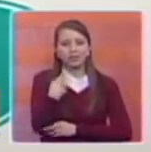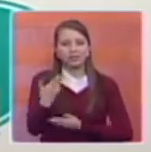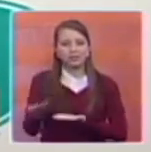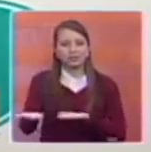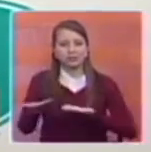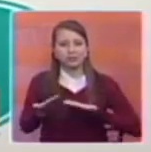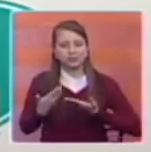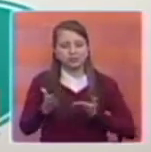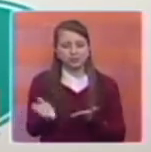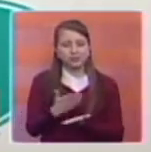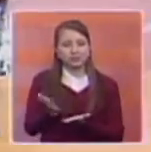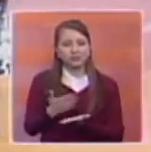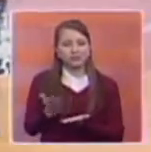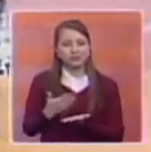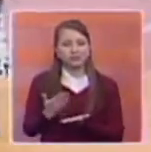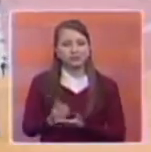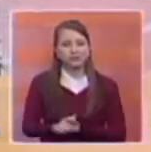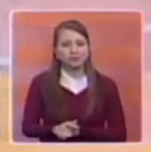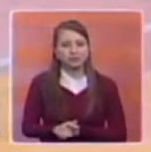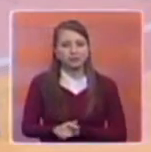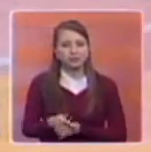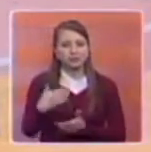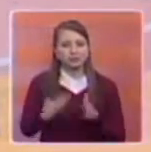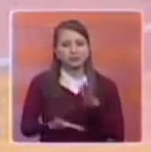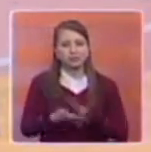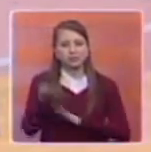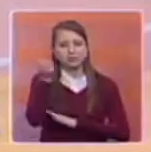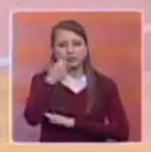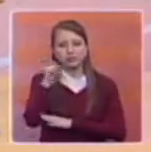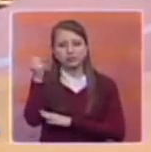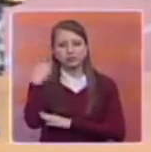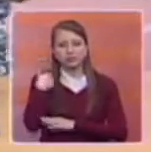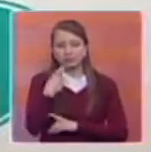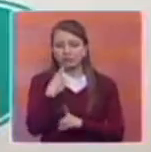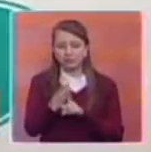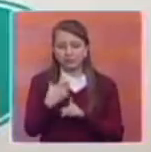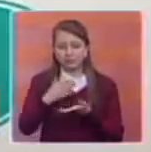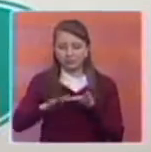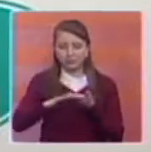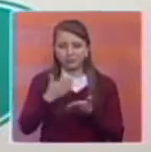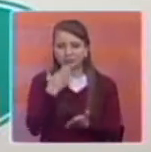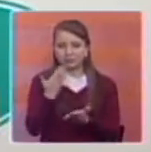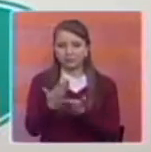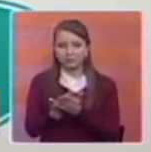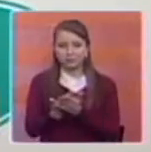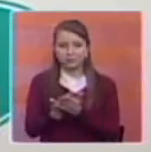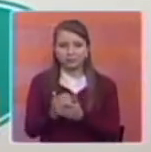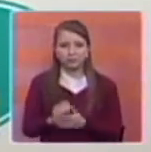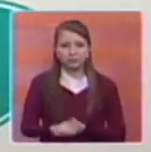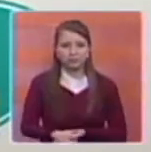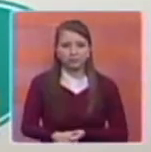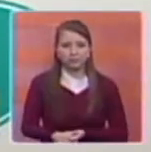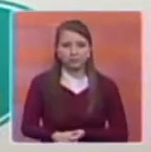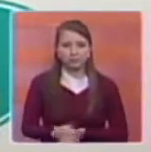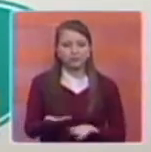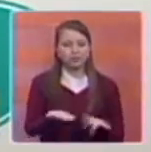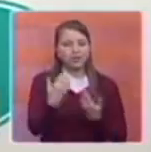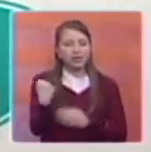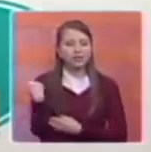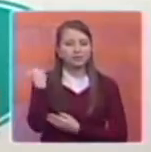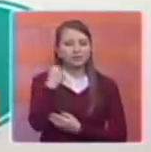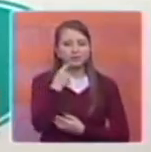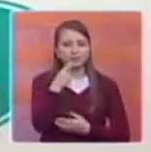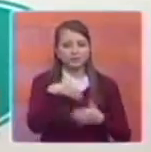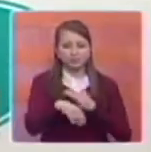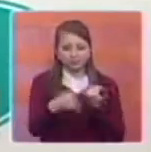regalar el recetario. Estuve de viaje, por eso no he agradecido, pero voy a buscar. Pásame mi cartera, véala ahí.